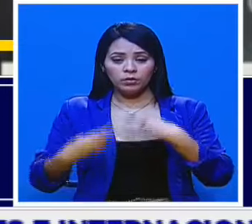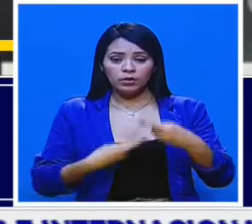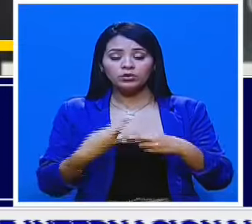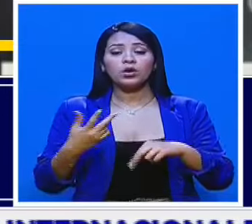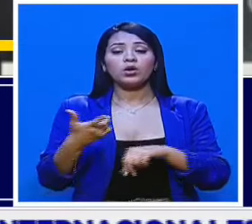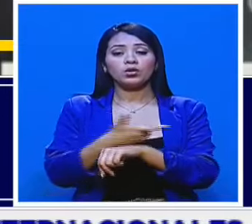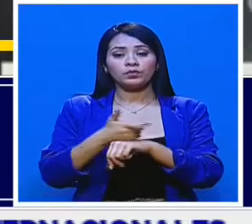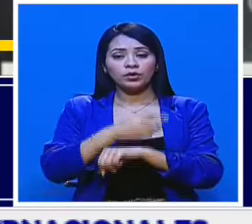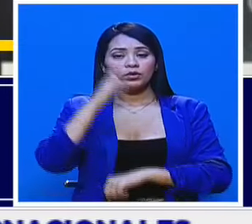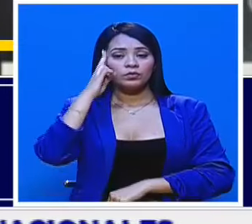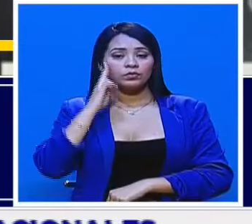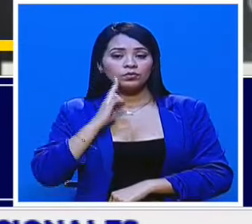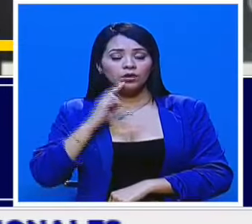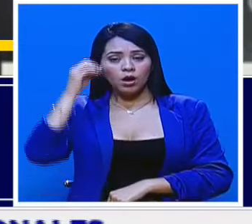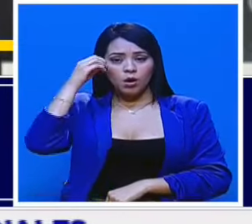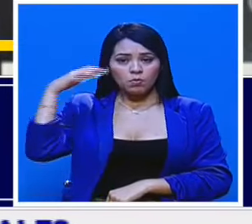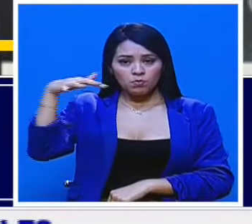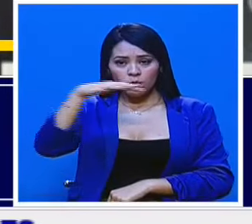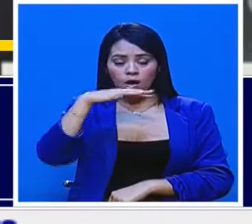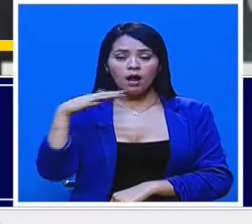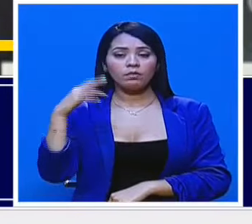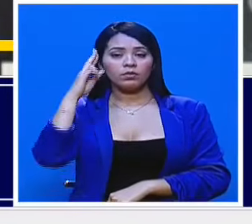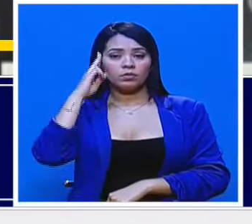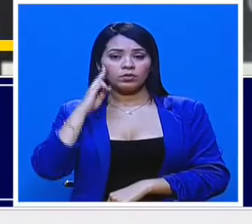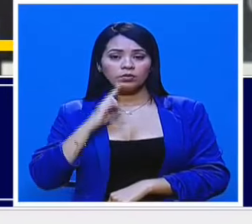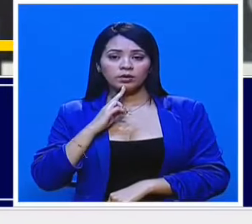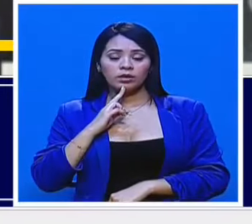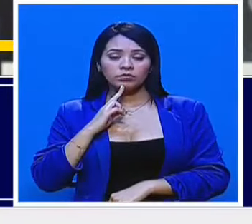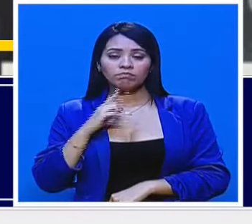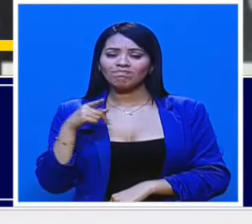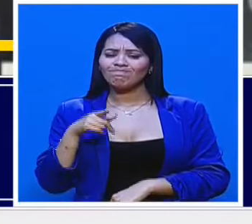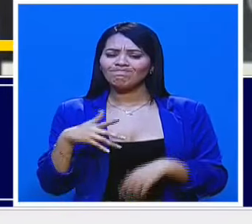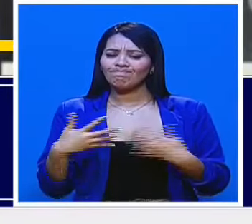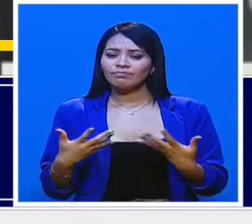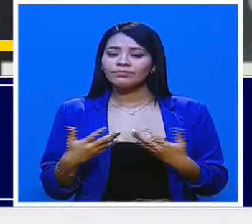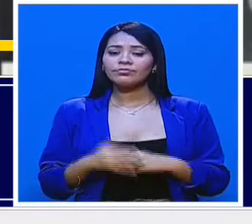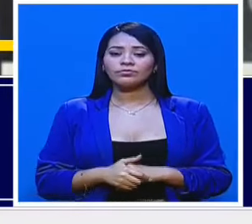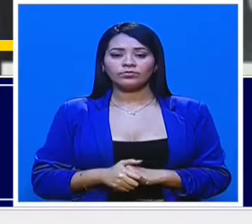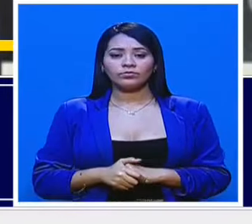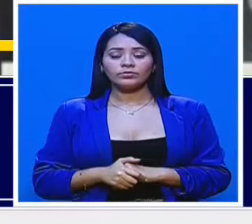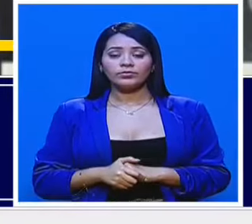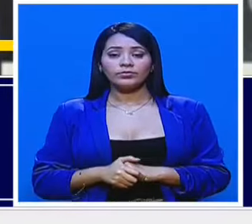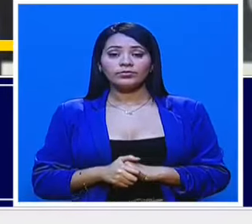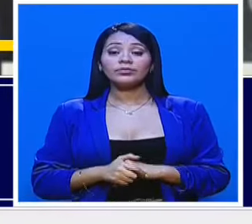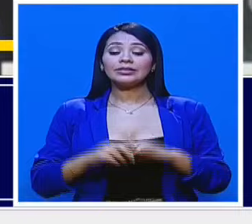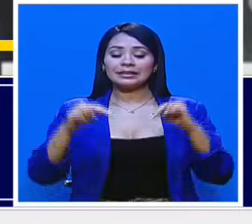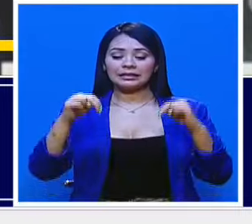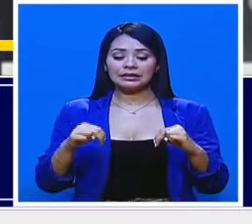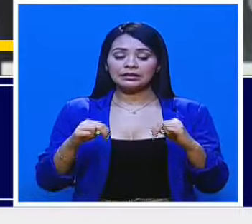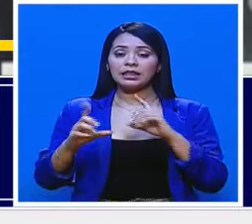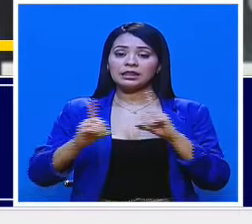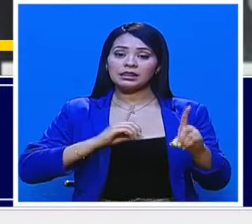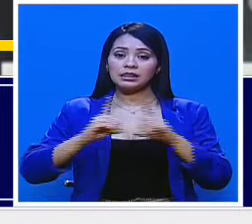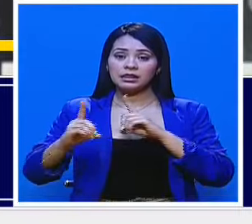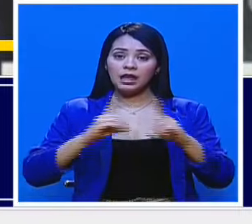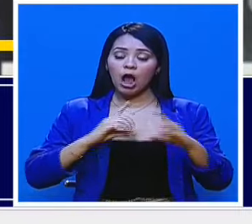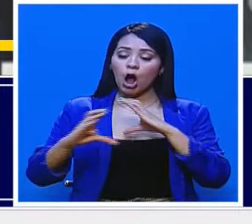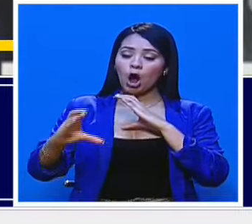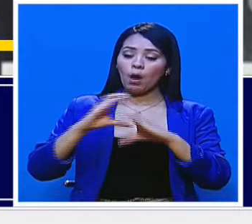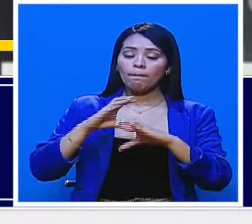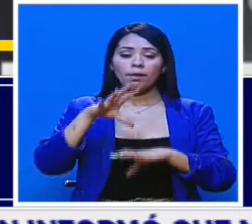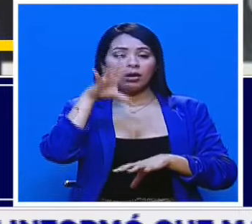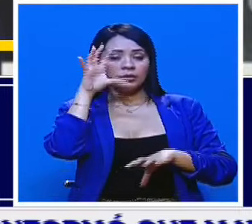bolivariano, un pueblo bolivariano, con lo cual tendrá que hablar, dialogar,